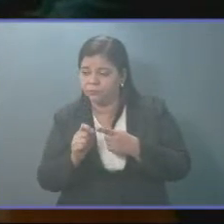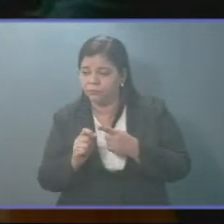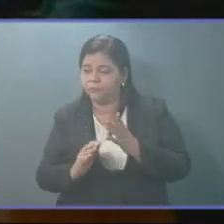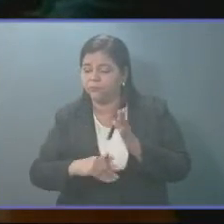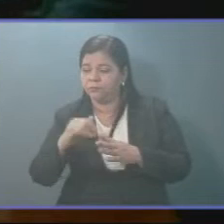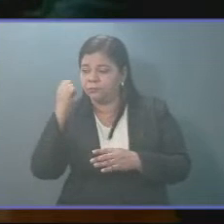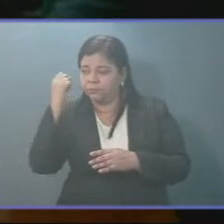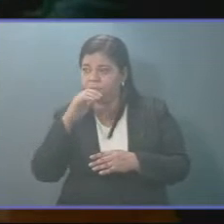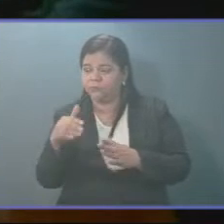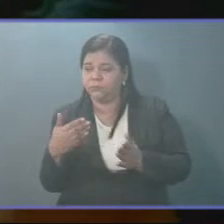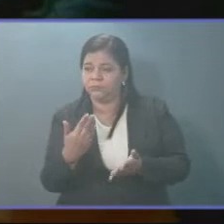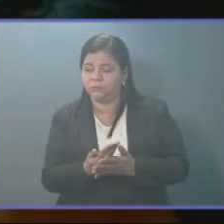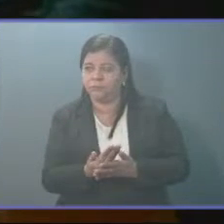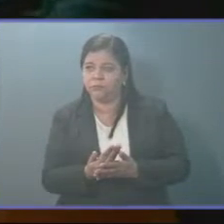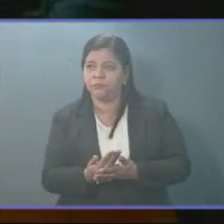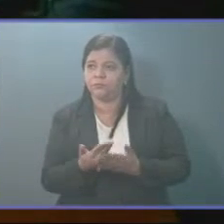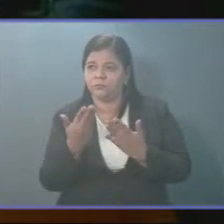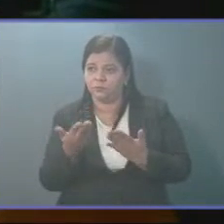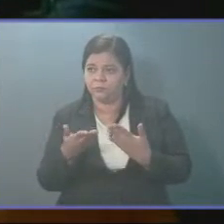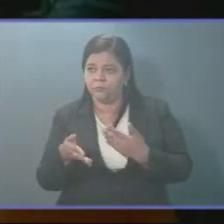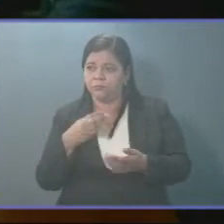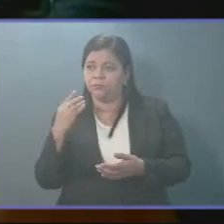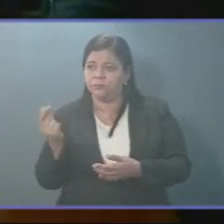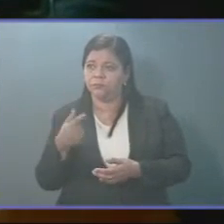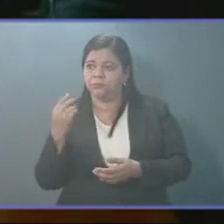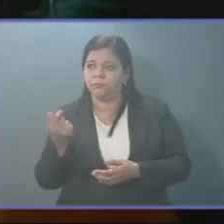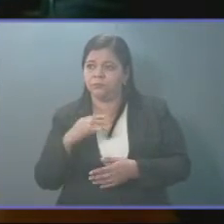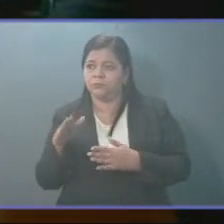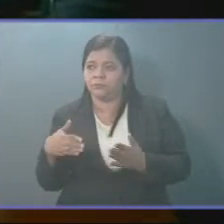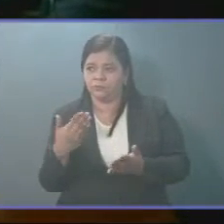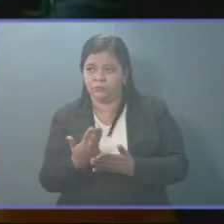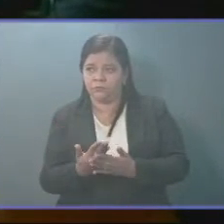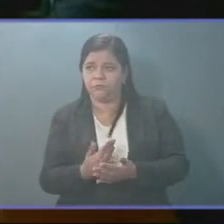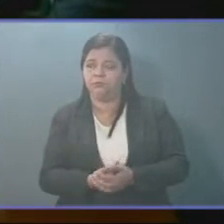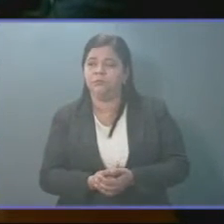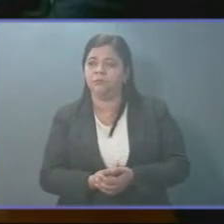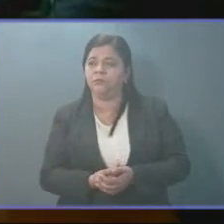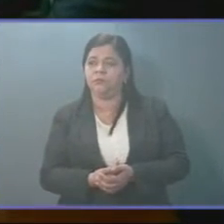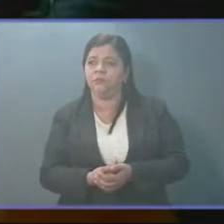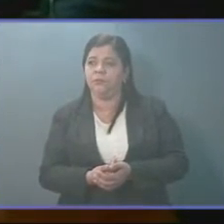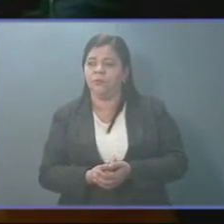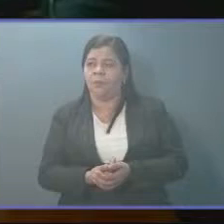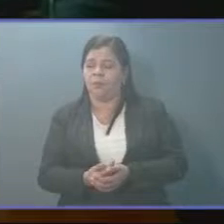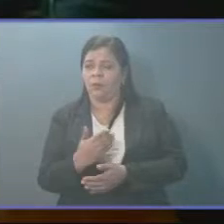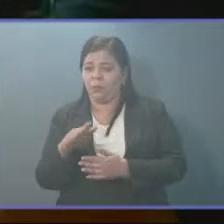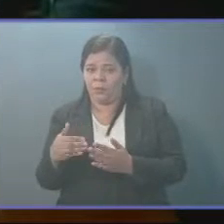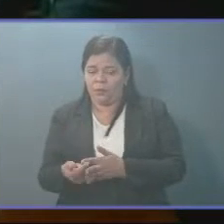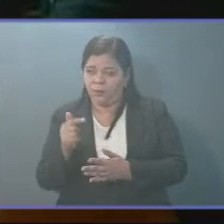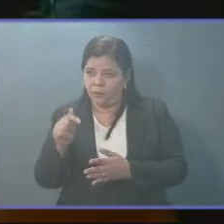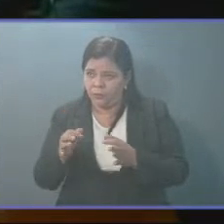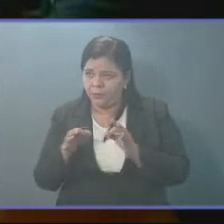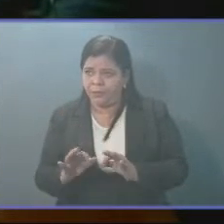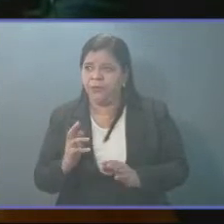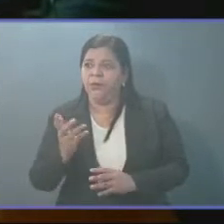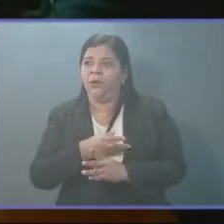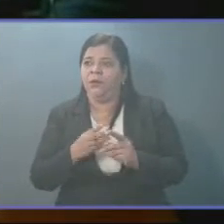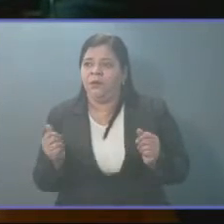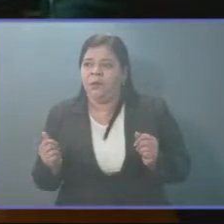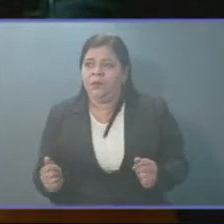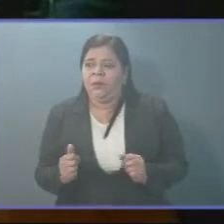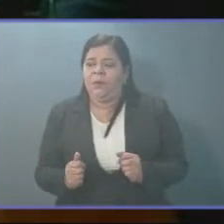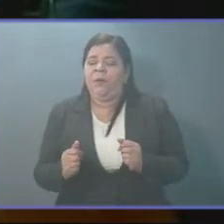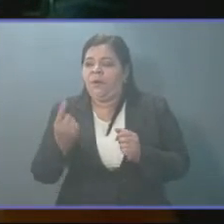que vendría a hacer es acelerar los procesos en los juzgados de lo laboral y de esa manera poderle resolver al